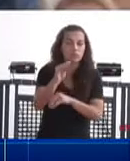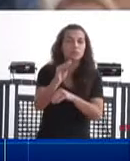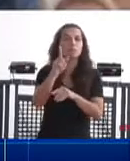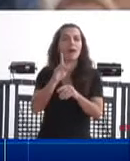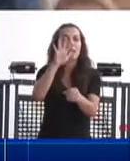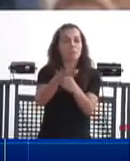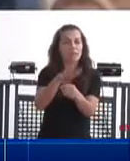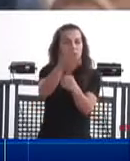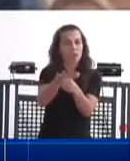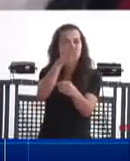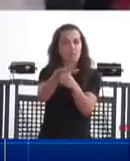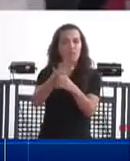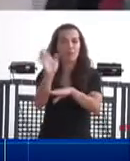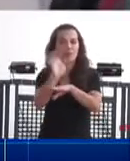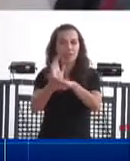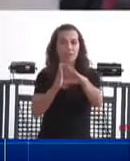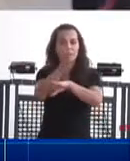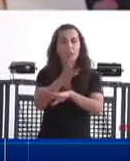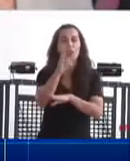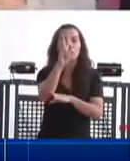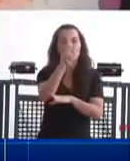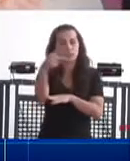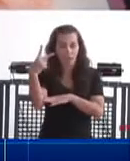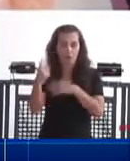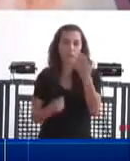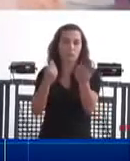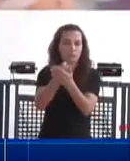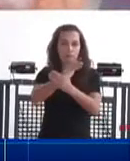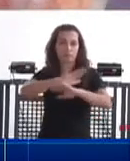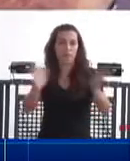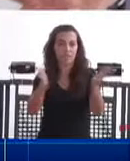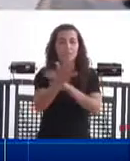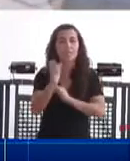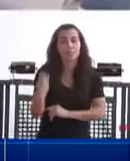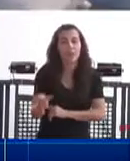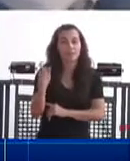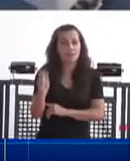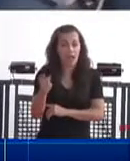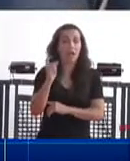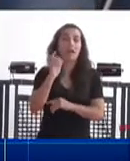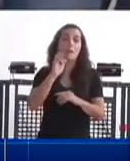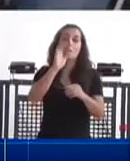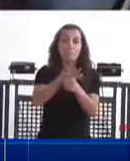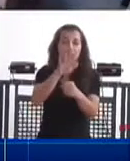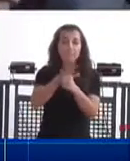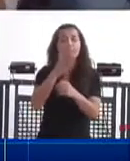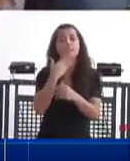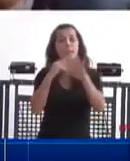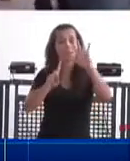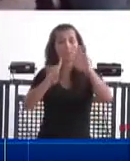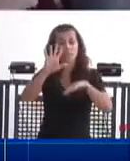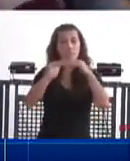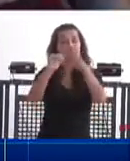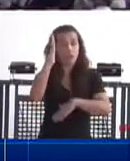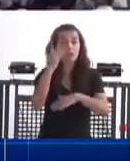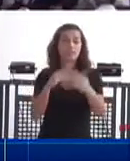Vox, que oiga, usted pueda decir lo que quiera, pero es un partido que no ha cometido ningún tipo de crimen terrorista y que es un partido que